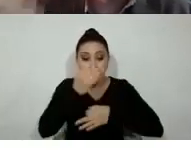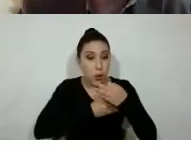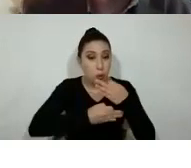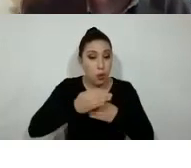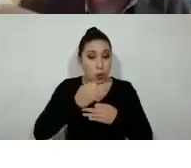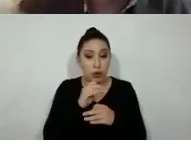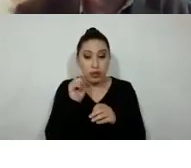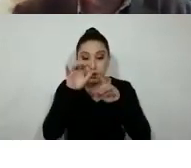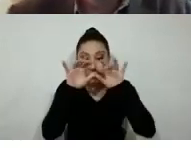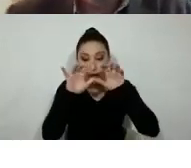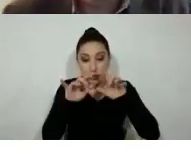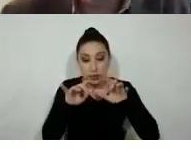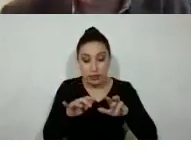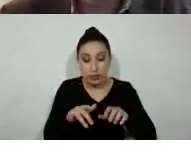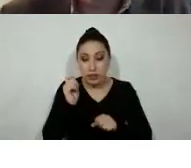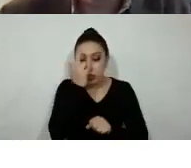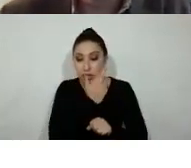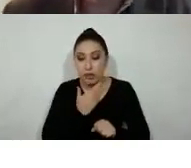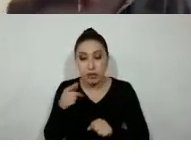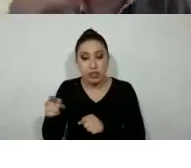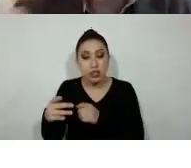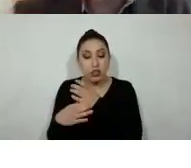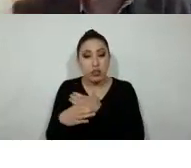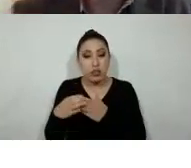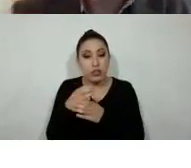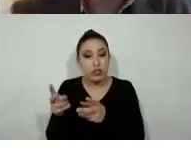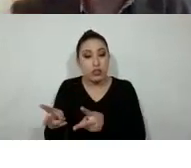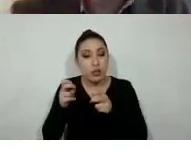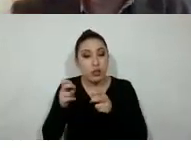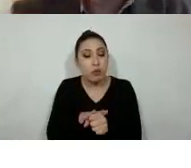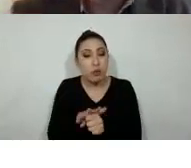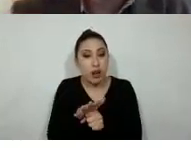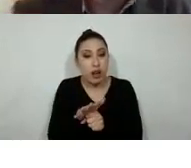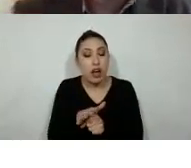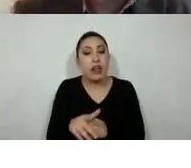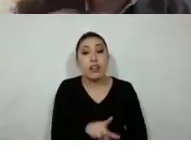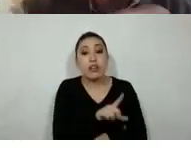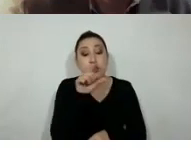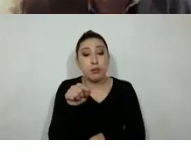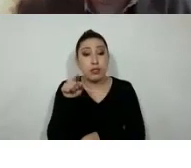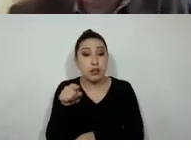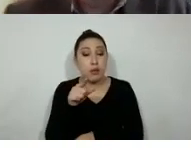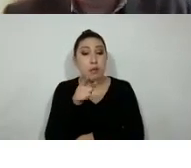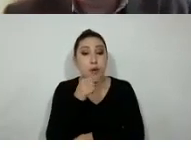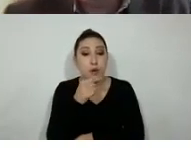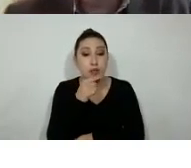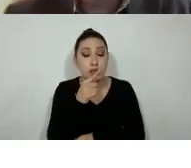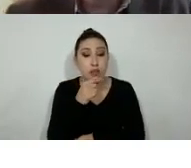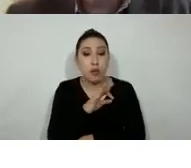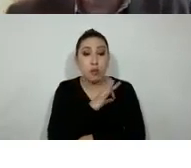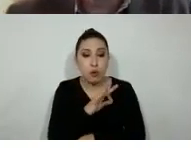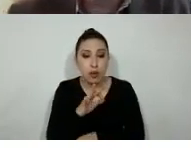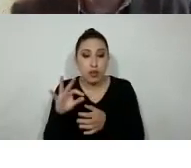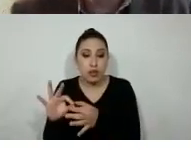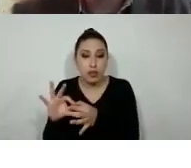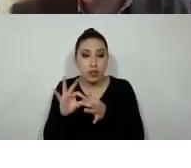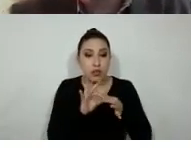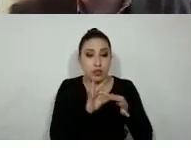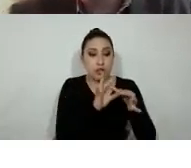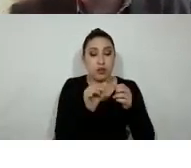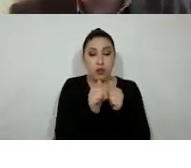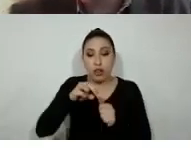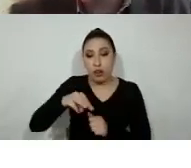embalaje de esas cosas y esté en posibilidad la policía de presentar en la sede ministerial a la persona.